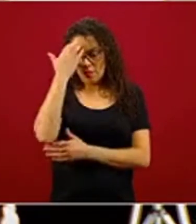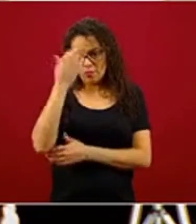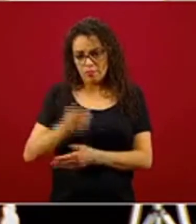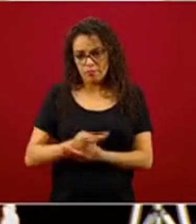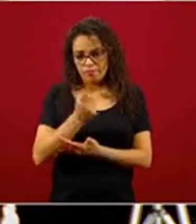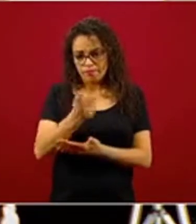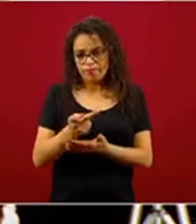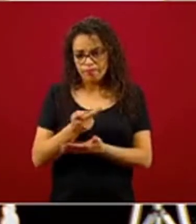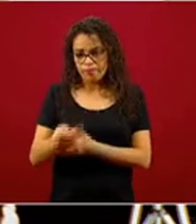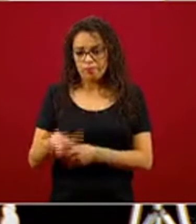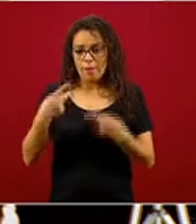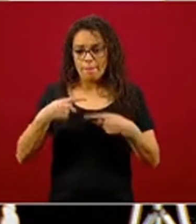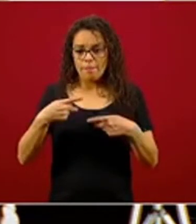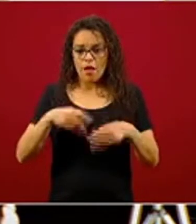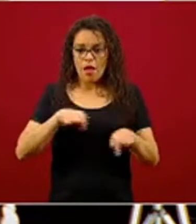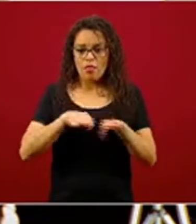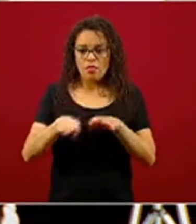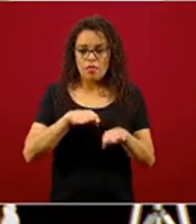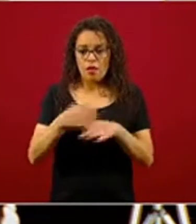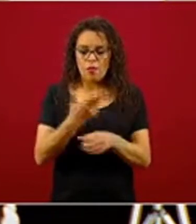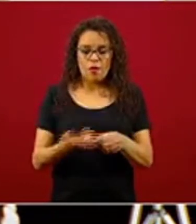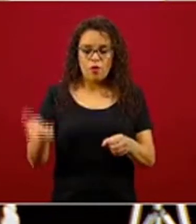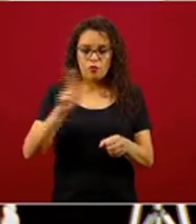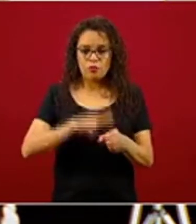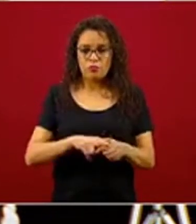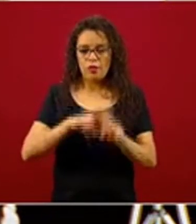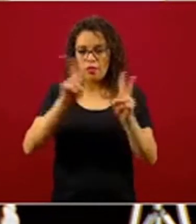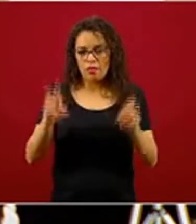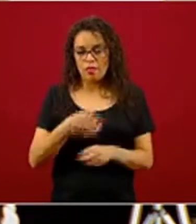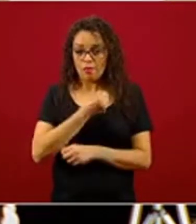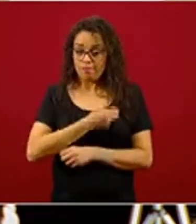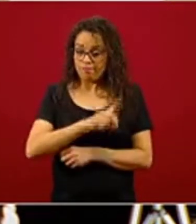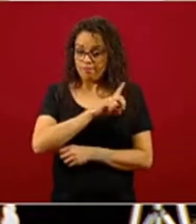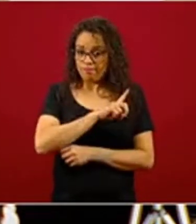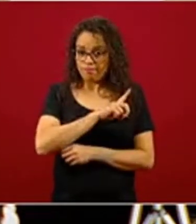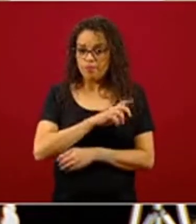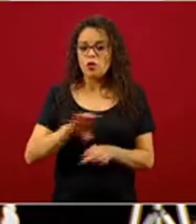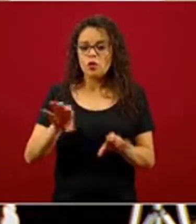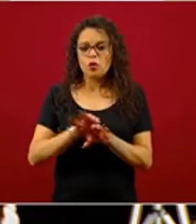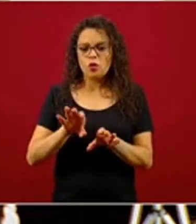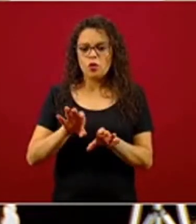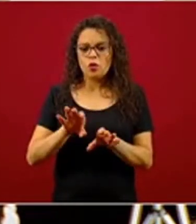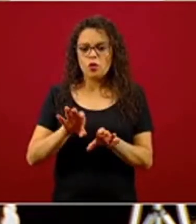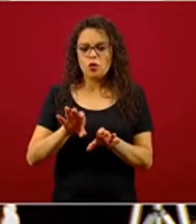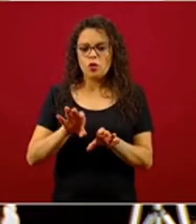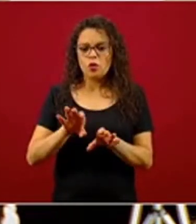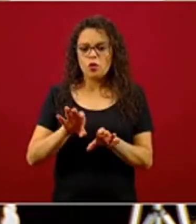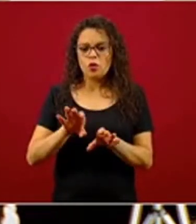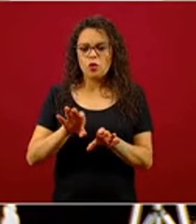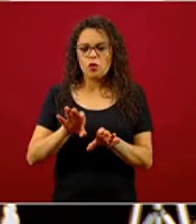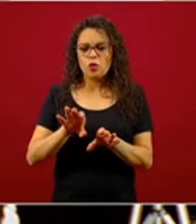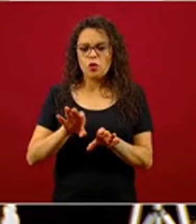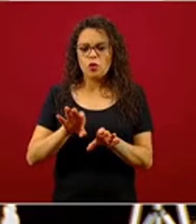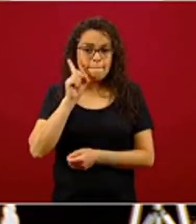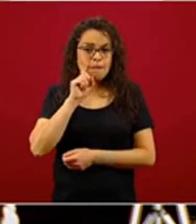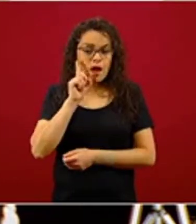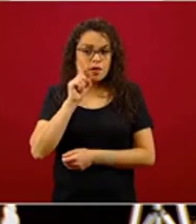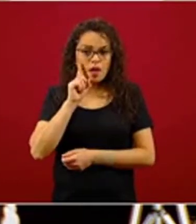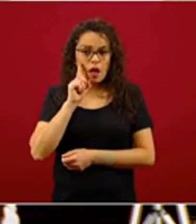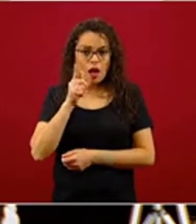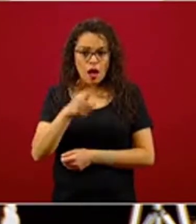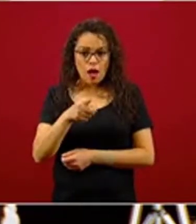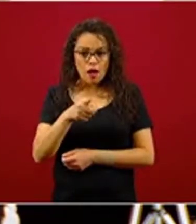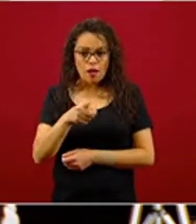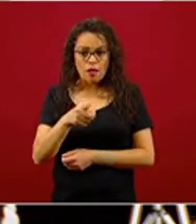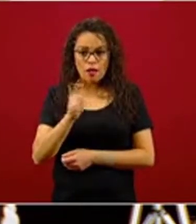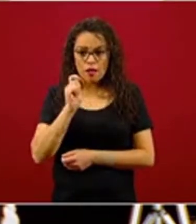profesionales de la salud. ¿Cómo se va a entregar de forma... a partir del día de mañana se va a entregar una ceremonia global aquí